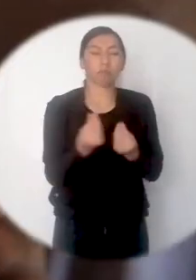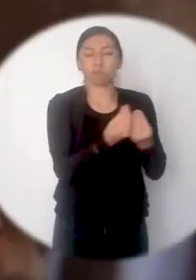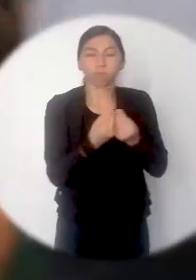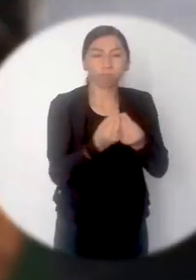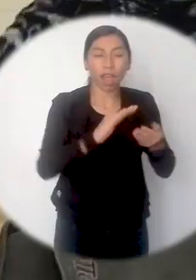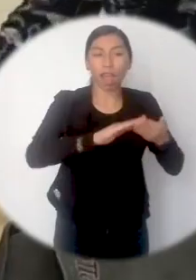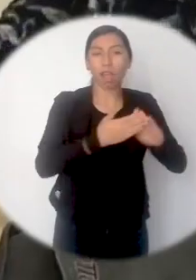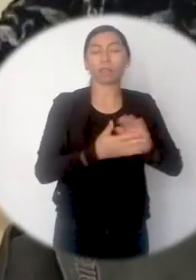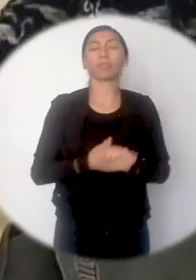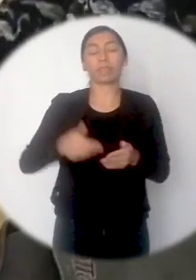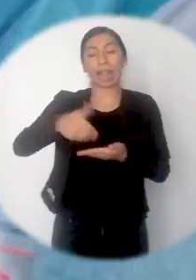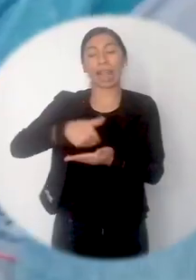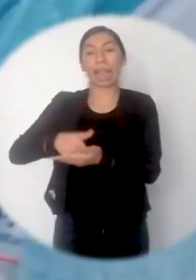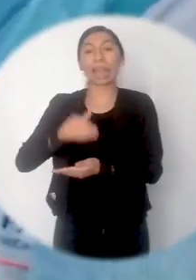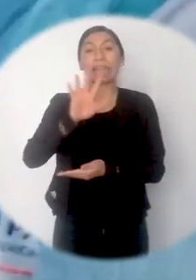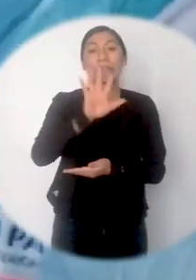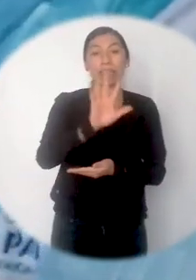colectiva. Recibimos